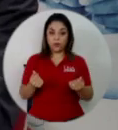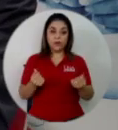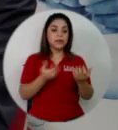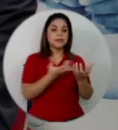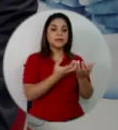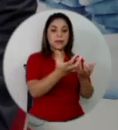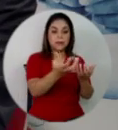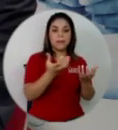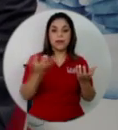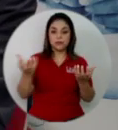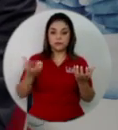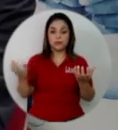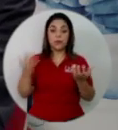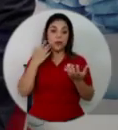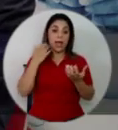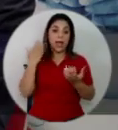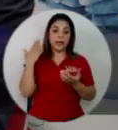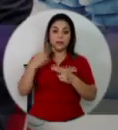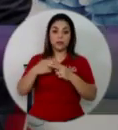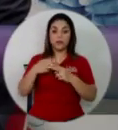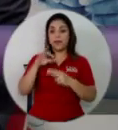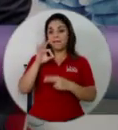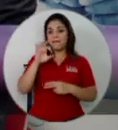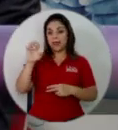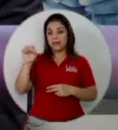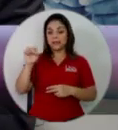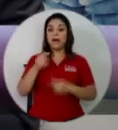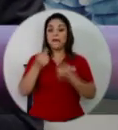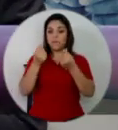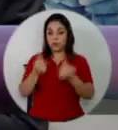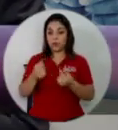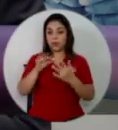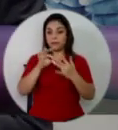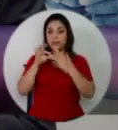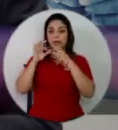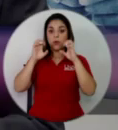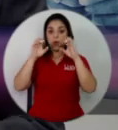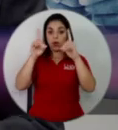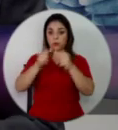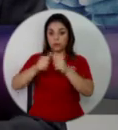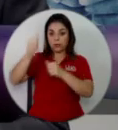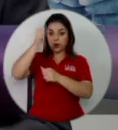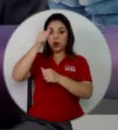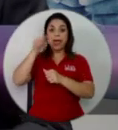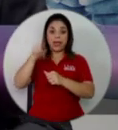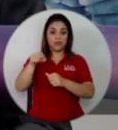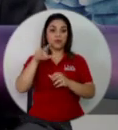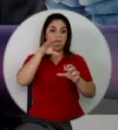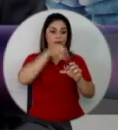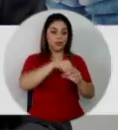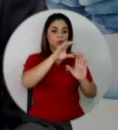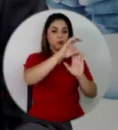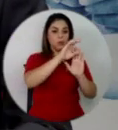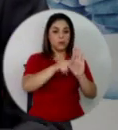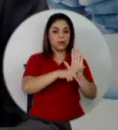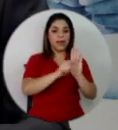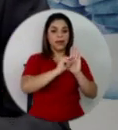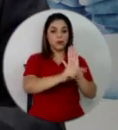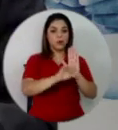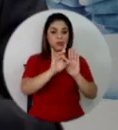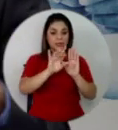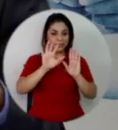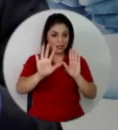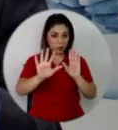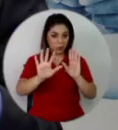que hacíamos del FES. El FES es el Fondo Especial de la Educación Superior, que tiene base en el artículo 85 de nuestra Constitución